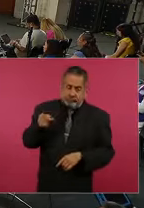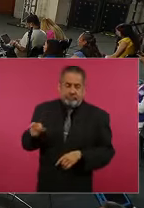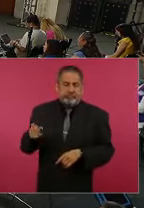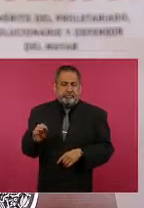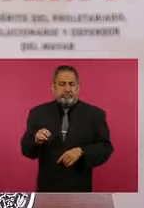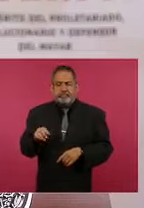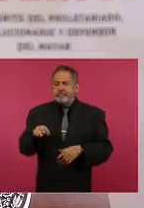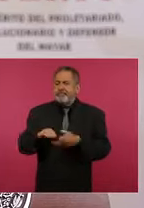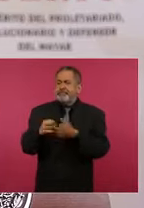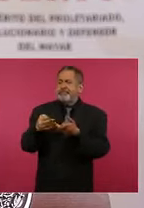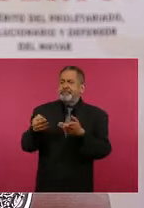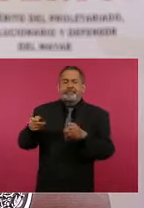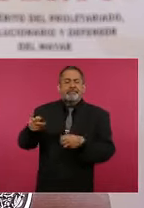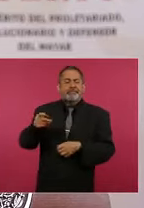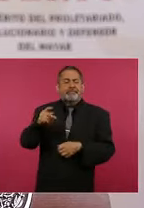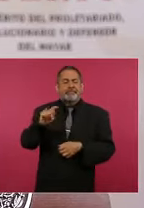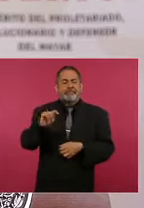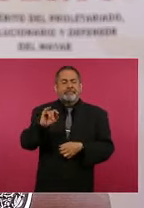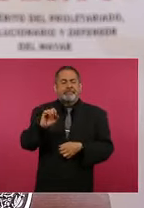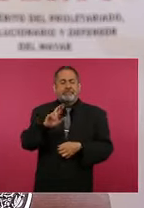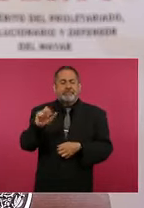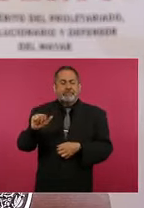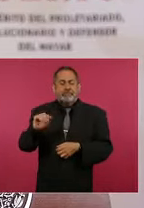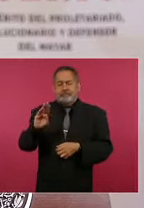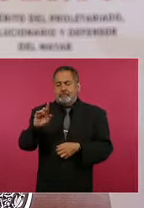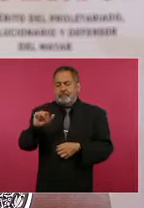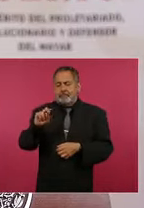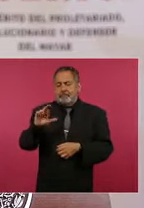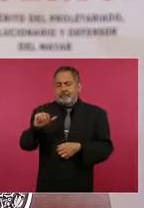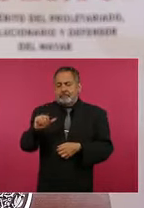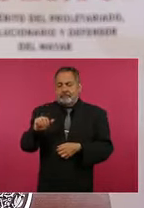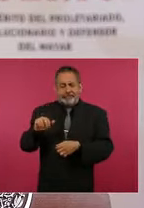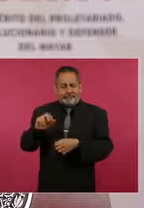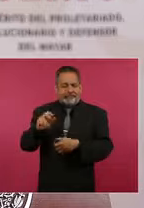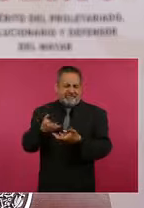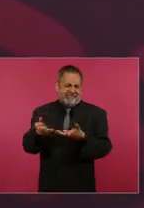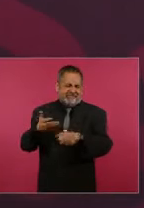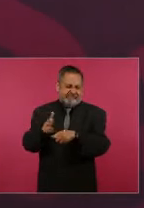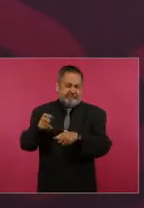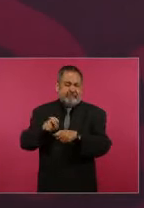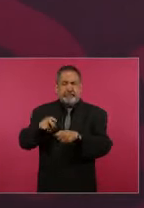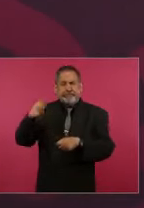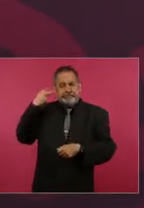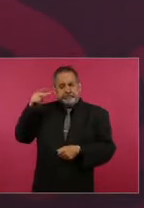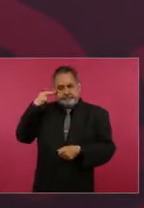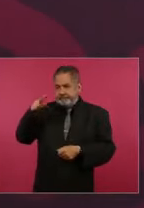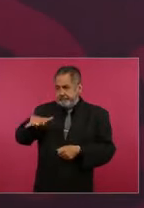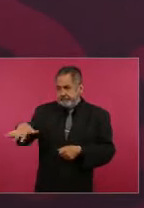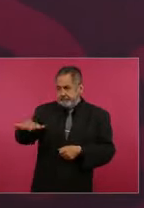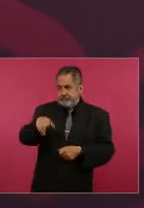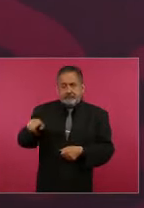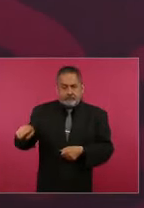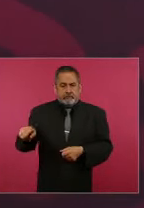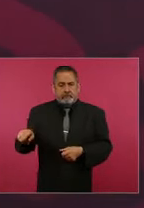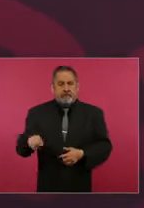por Tierra Blanca, en Veracruz, y que